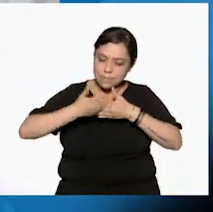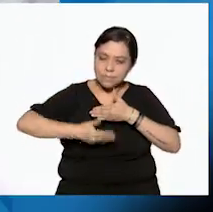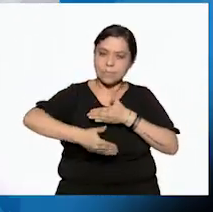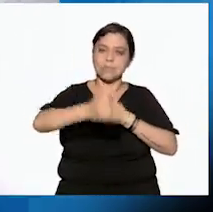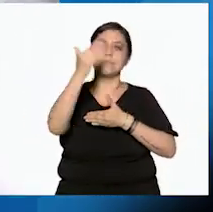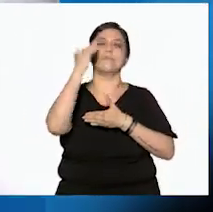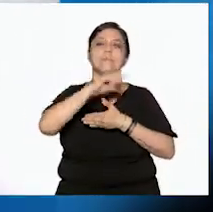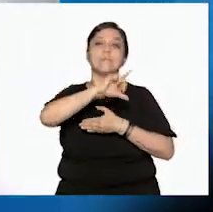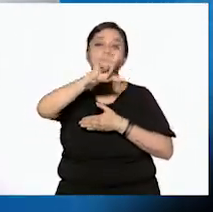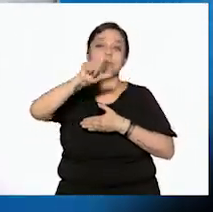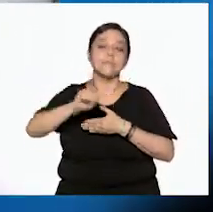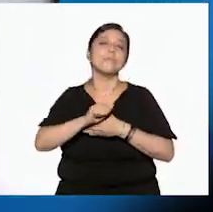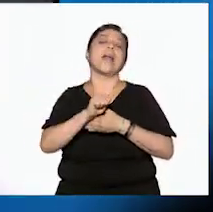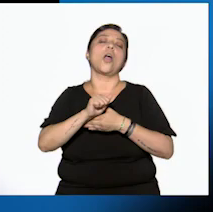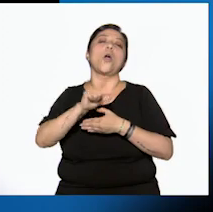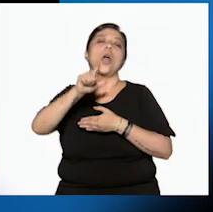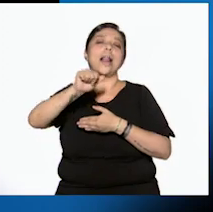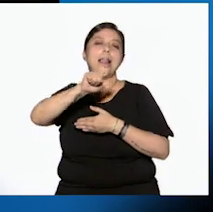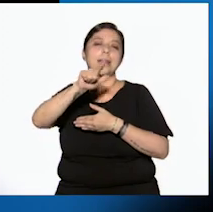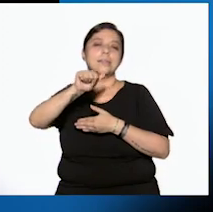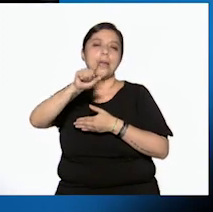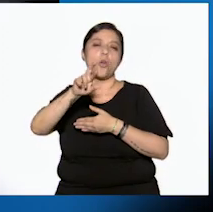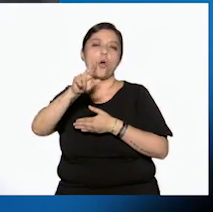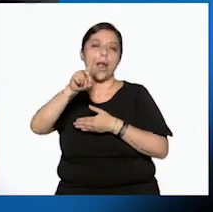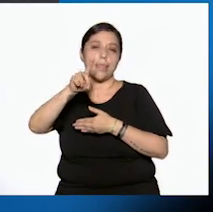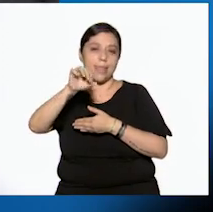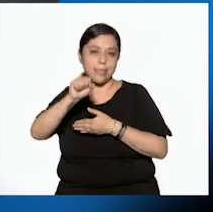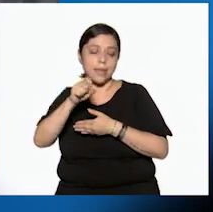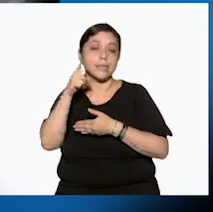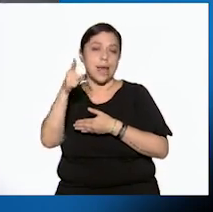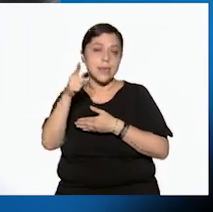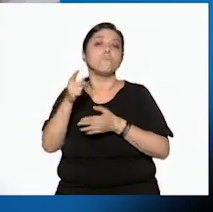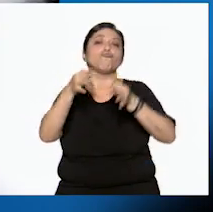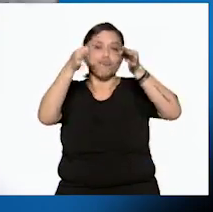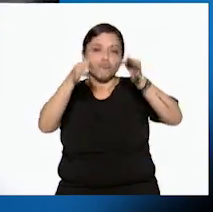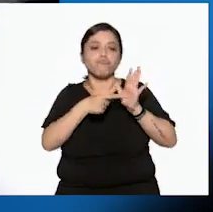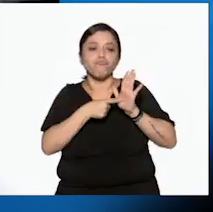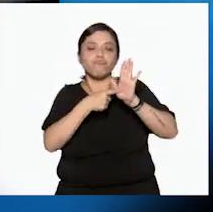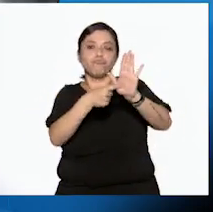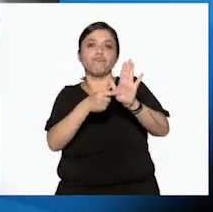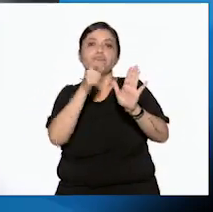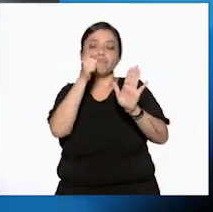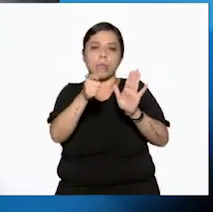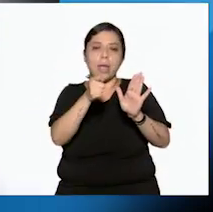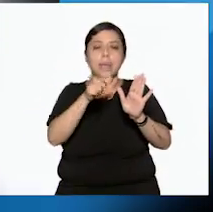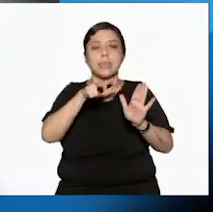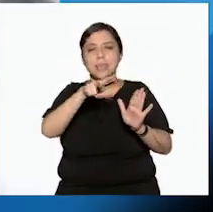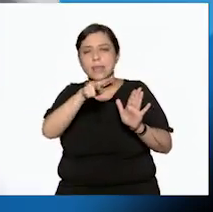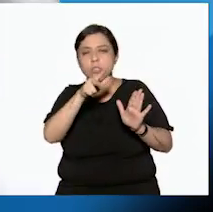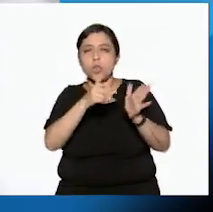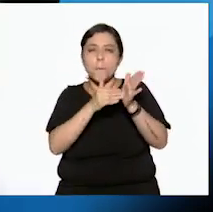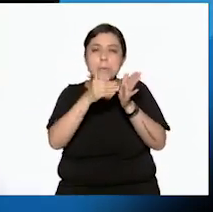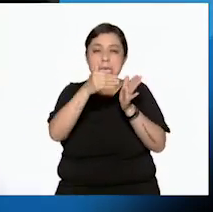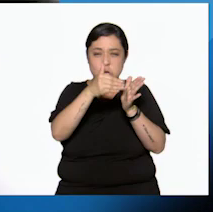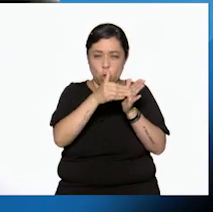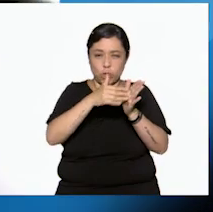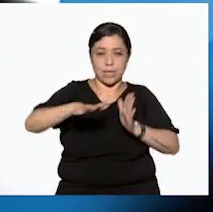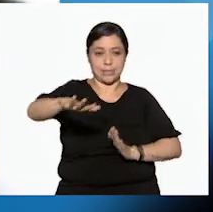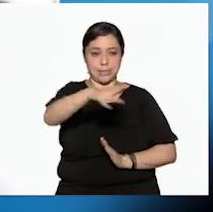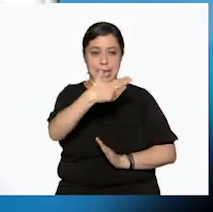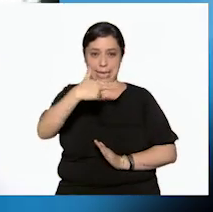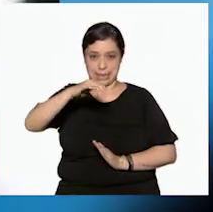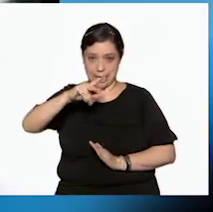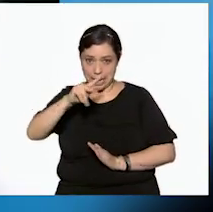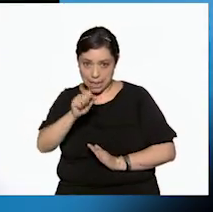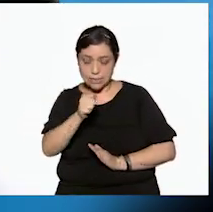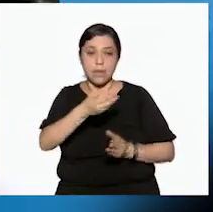el gobierno de Lázaro Cárdenas que ésta se hizo efectiva y se repartieron más de 18 millones de hectáreas, al tiempo